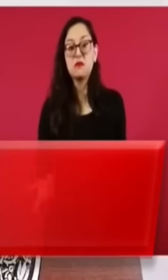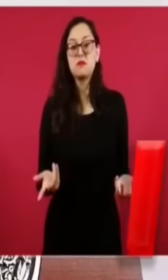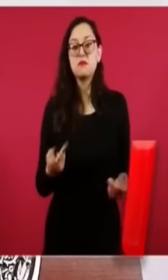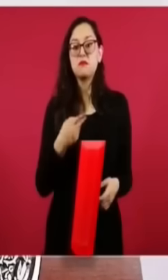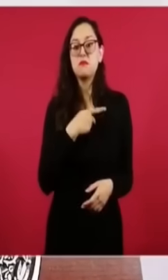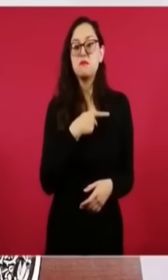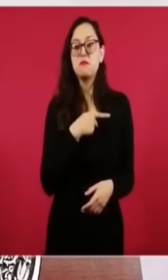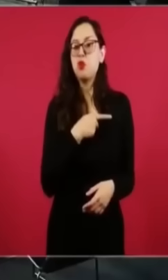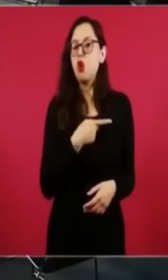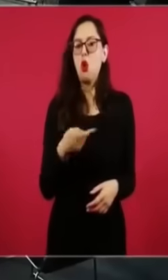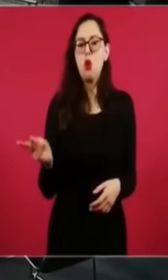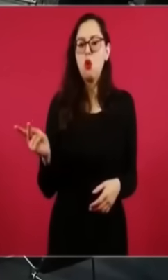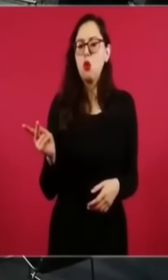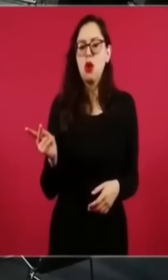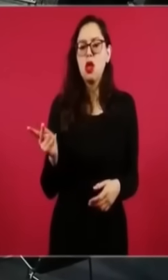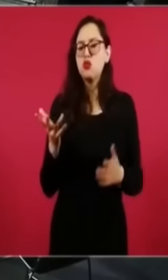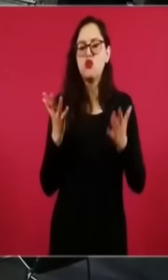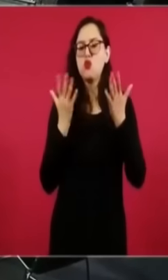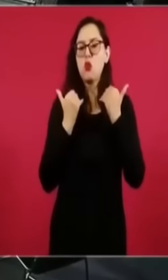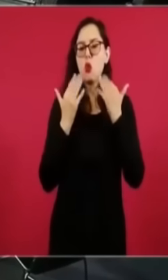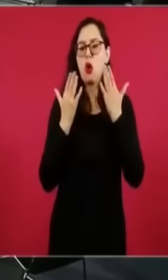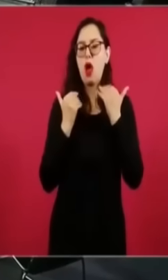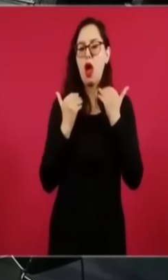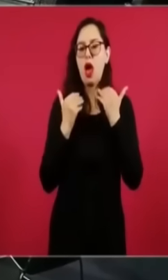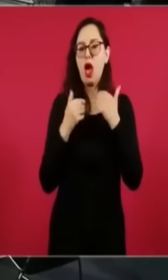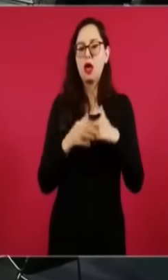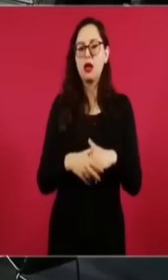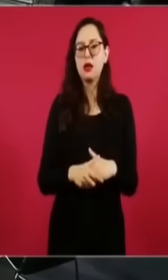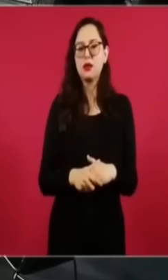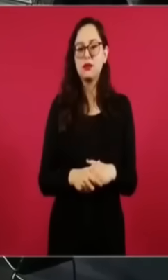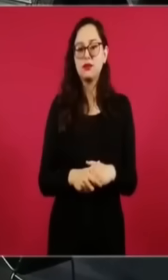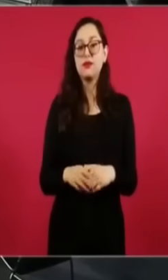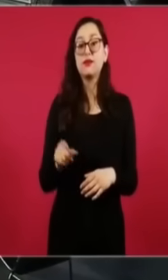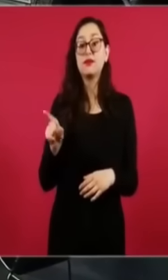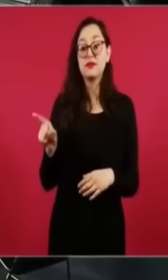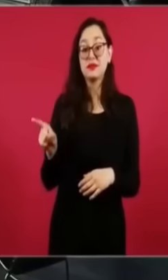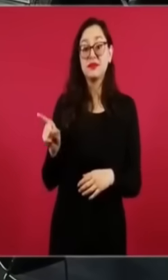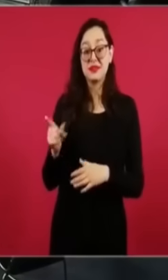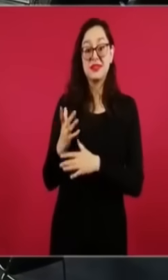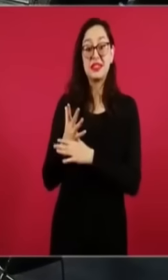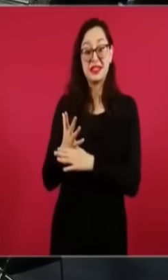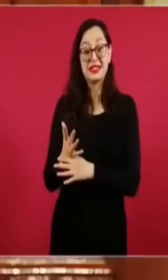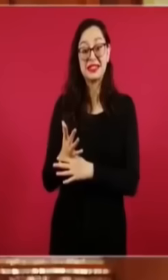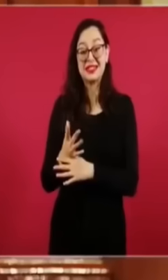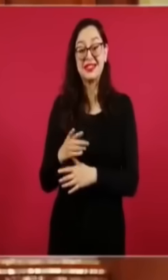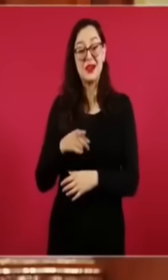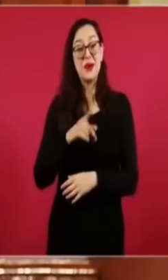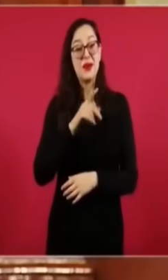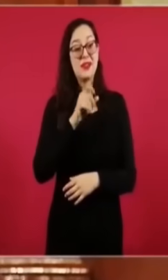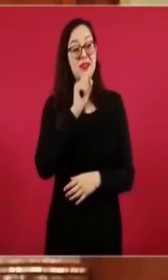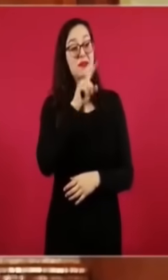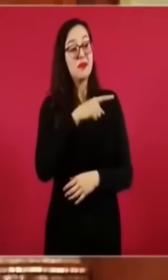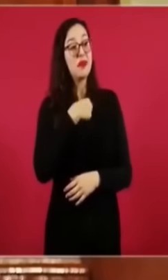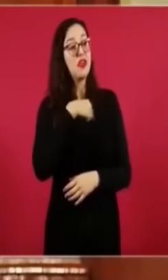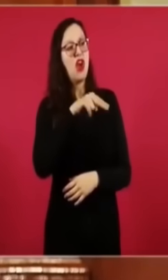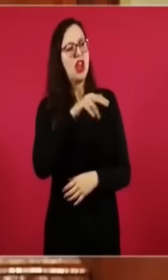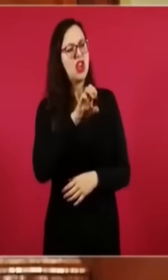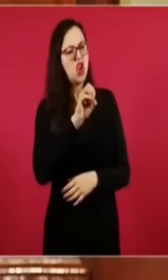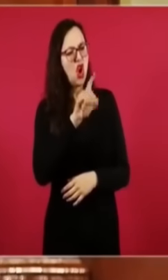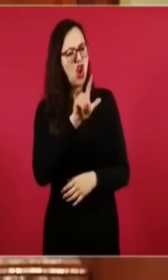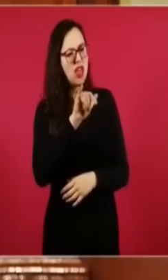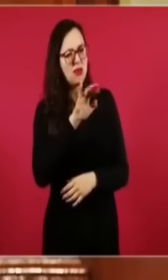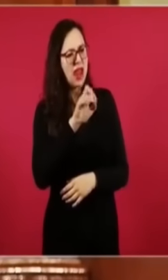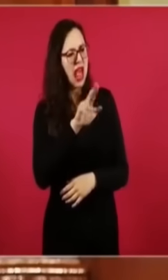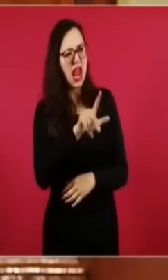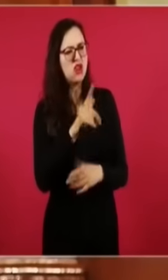genial. Sí, a mí Aspe me dijo, bueno, que el neoliberalismo no existía en una entrevista. Me, sí, dijo, el neoliberalismo no, sí,